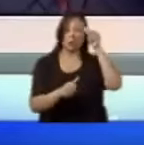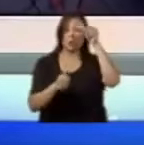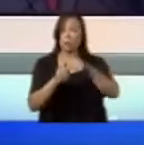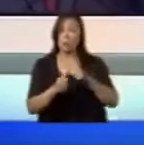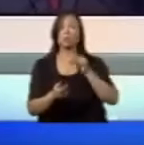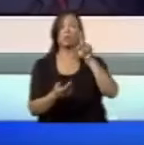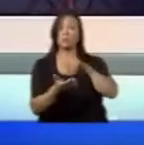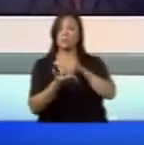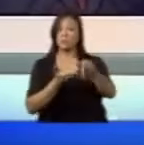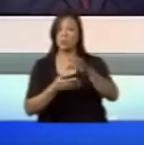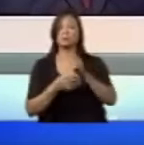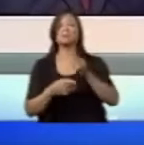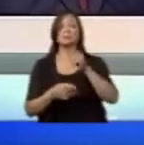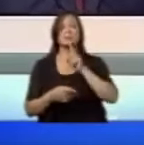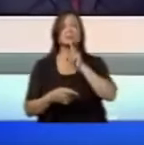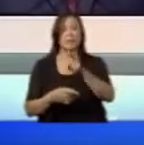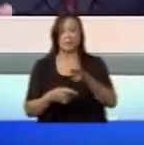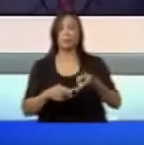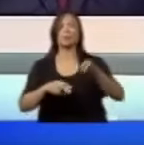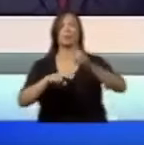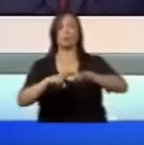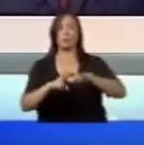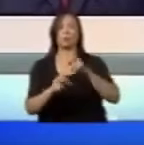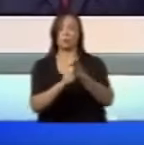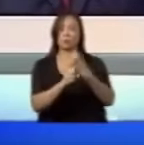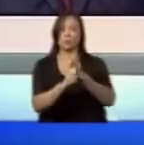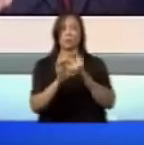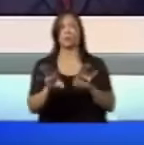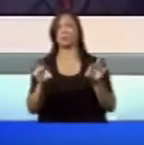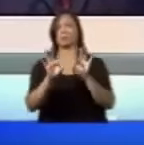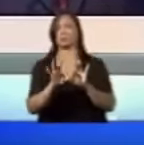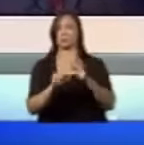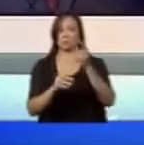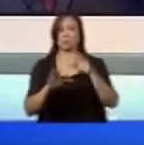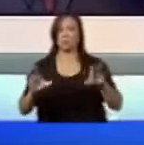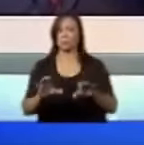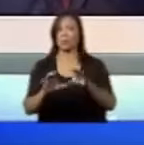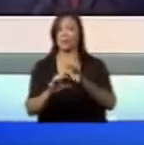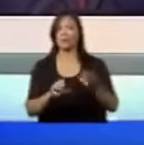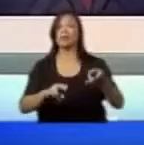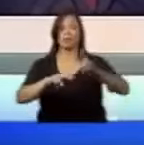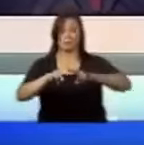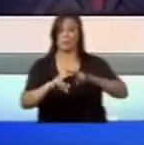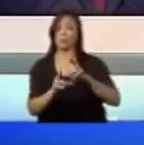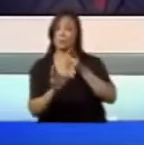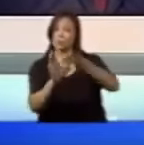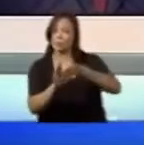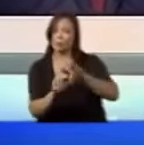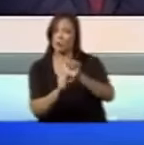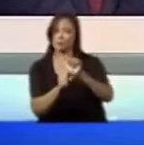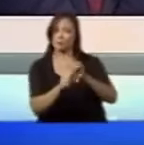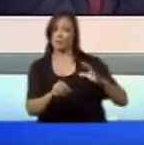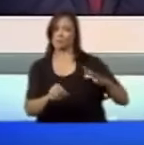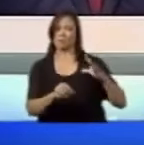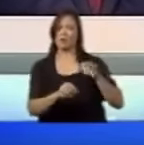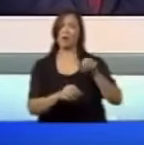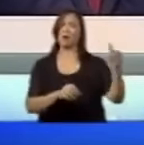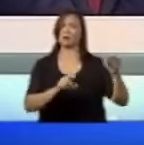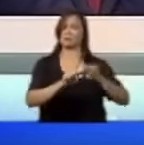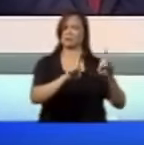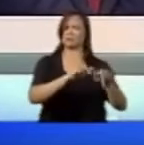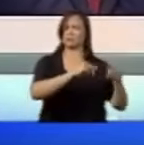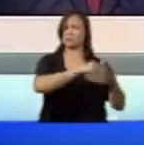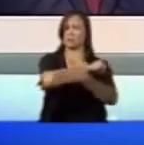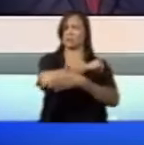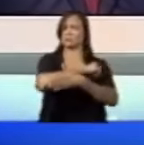empleos, sí dijimos que íbamos a aumentar los empleos significativamente como lo hemos hecho, y ha aumentado el empleo formal, a diferencia de otros